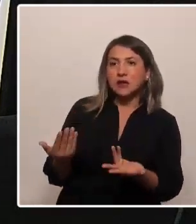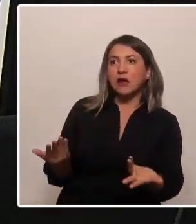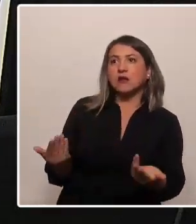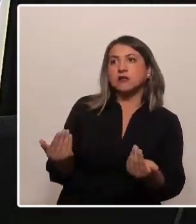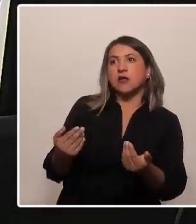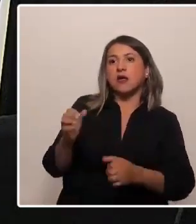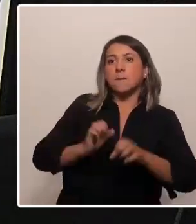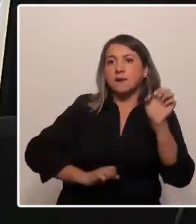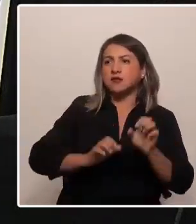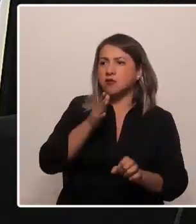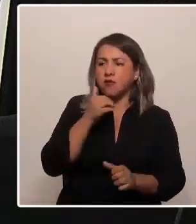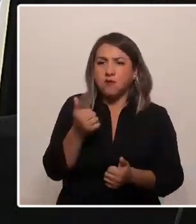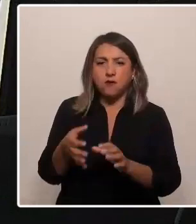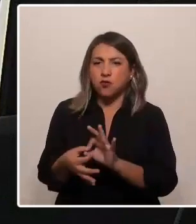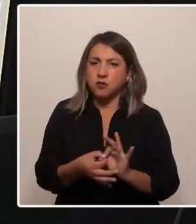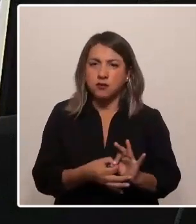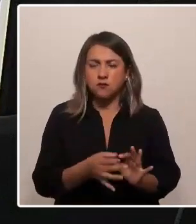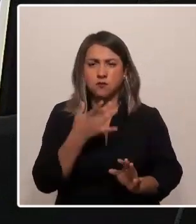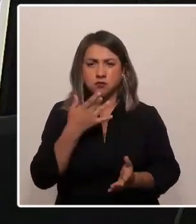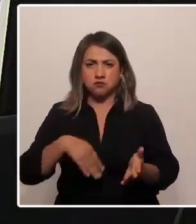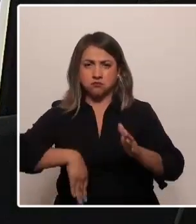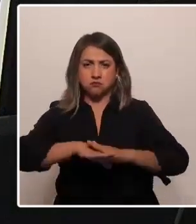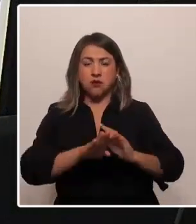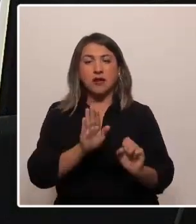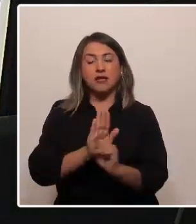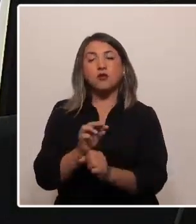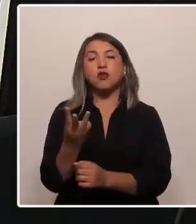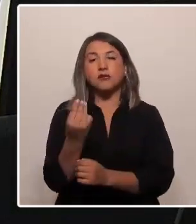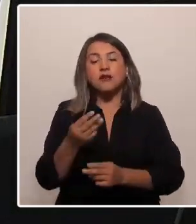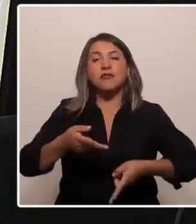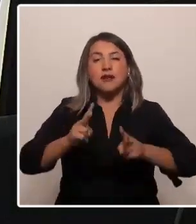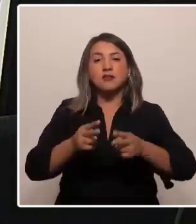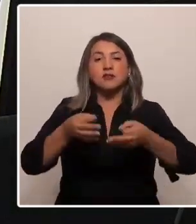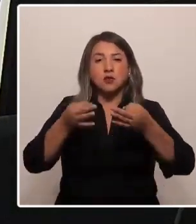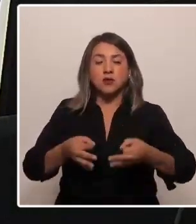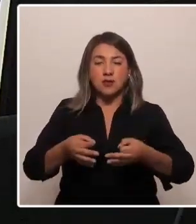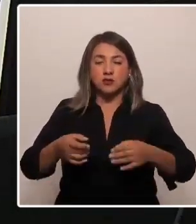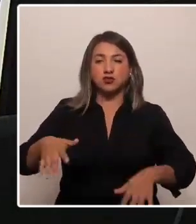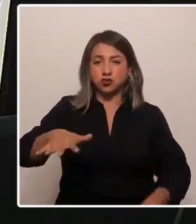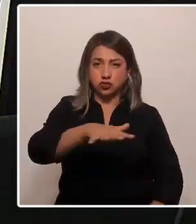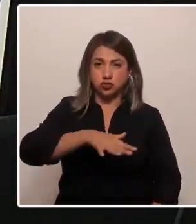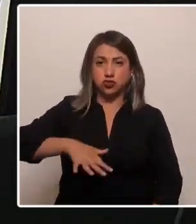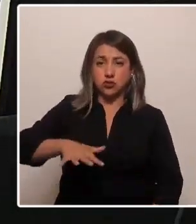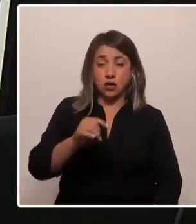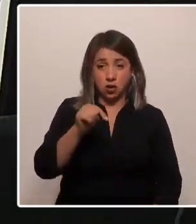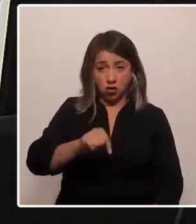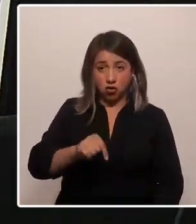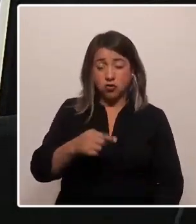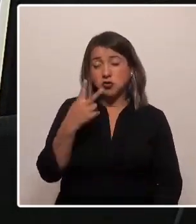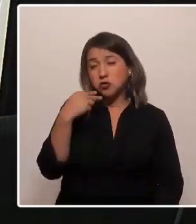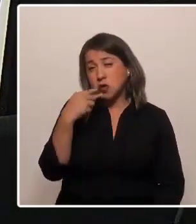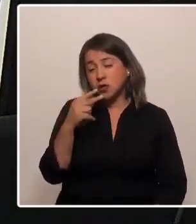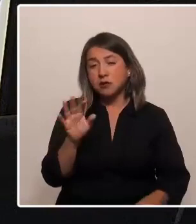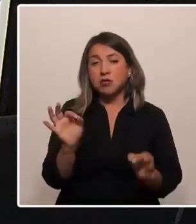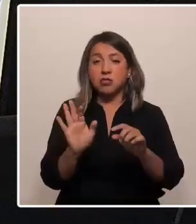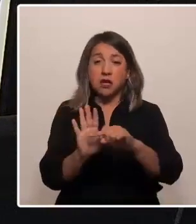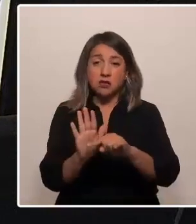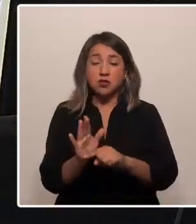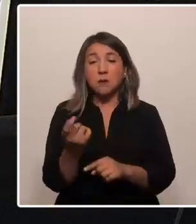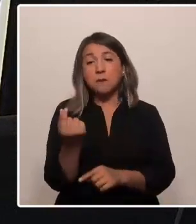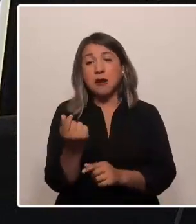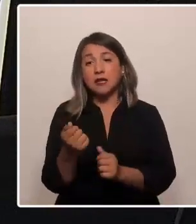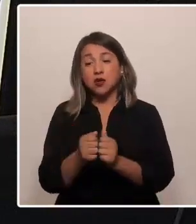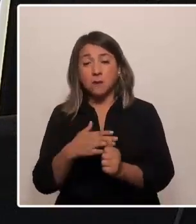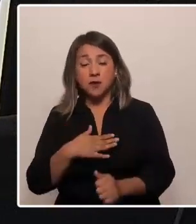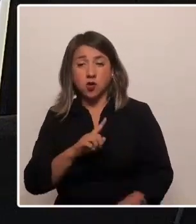sin una buena justificación. Artículo 13, derecho a la seguridad social. Los que hoy lloran con la indicación con mi plata no,